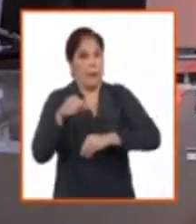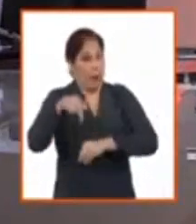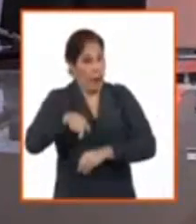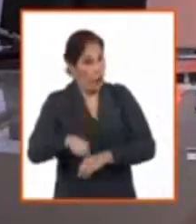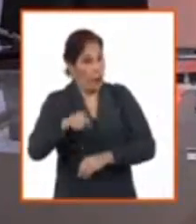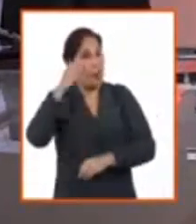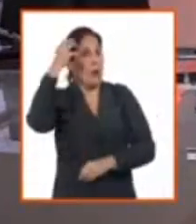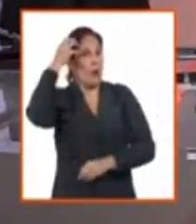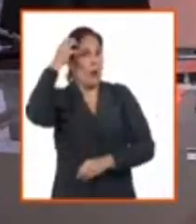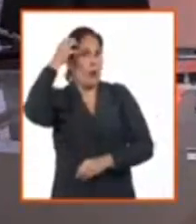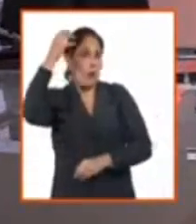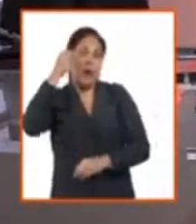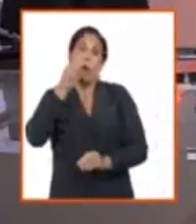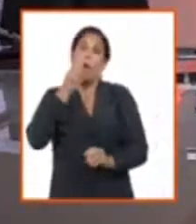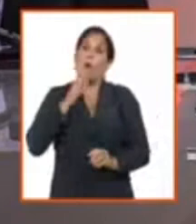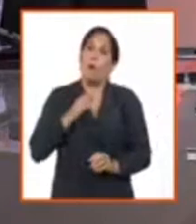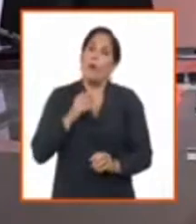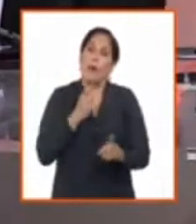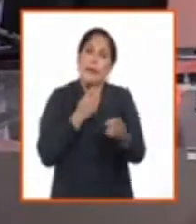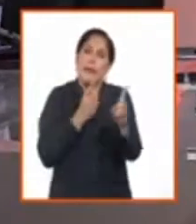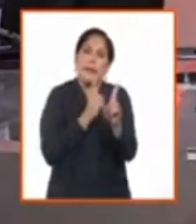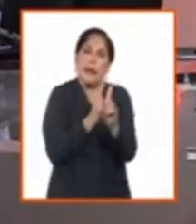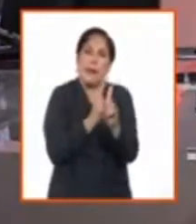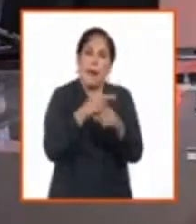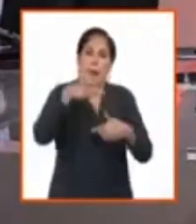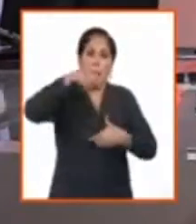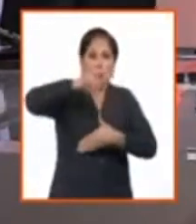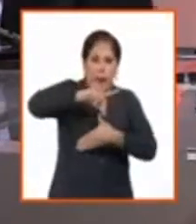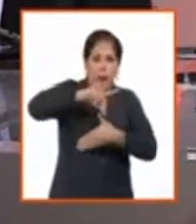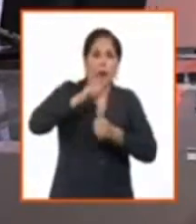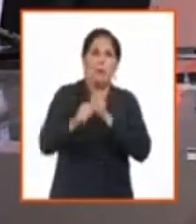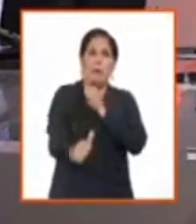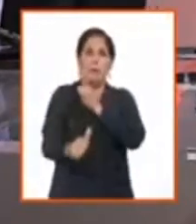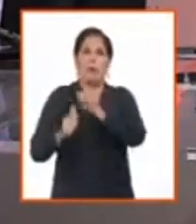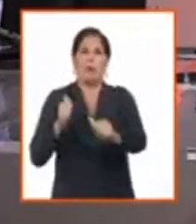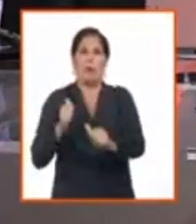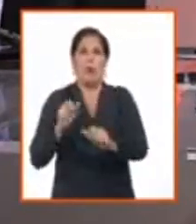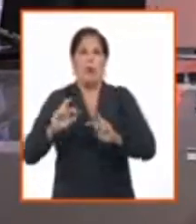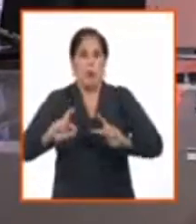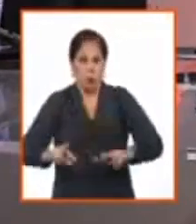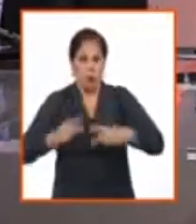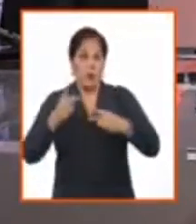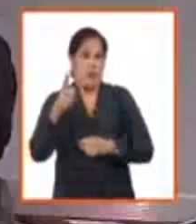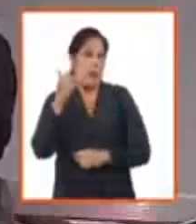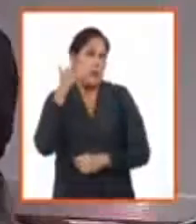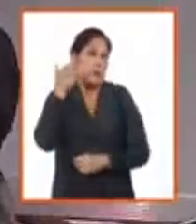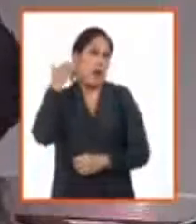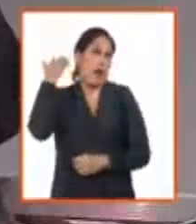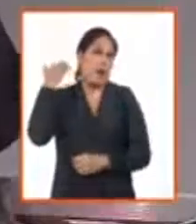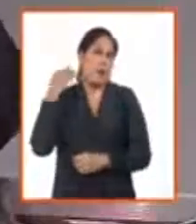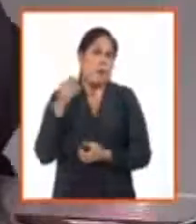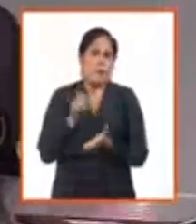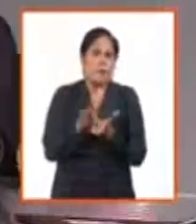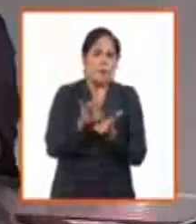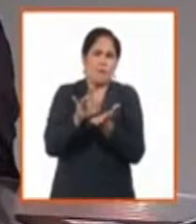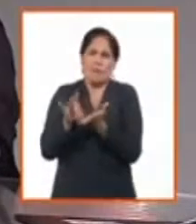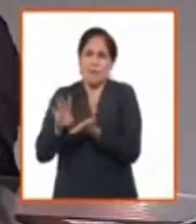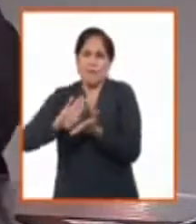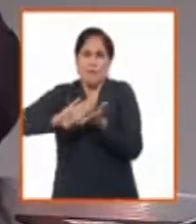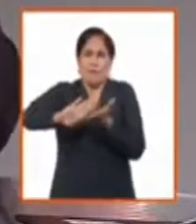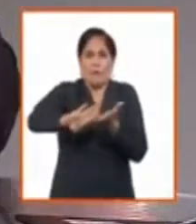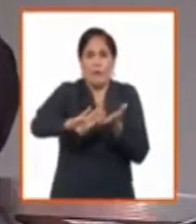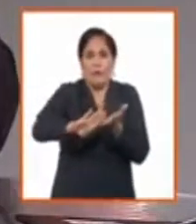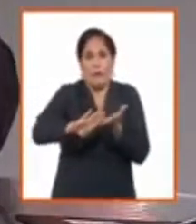gobierno que supuestamente busca un acercamiento con américa latina' a google para retroceder de esquel años atrás las exclusiones no solamente hacen de esta cumbre una